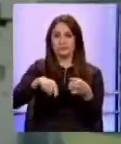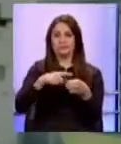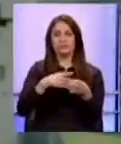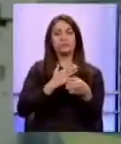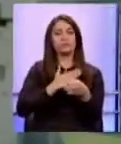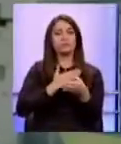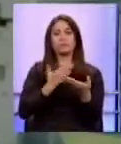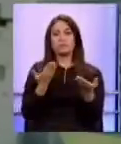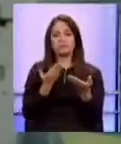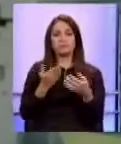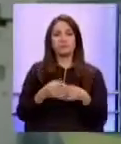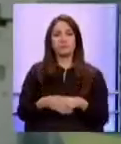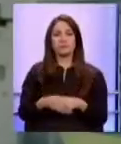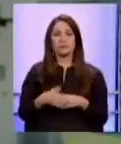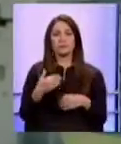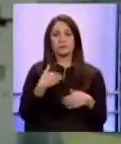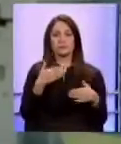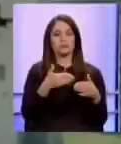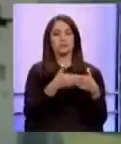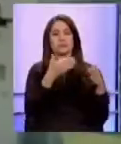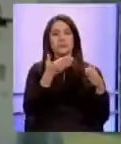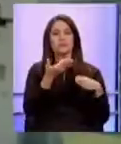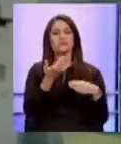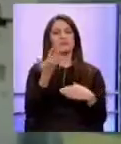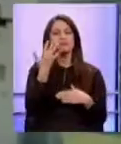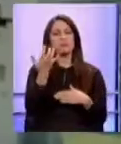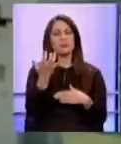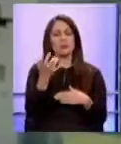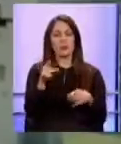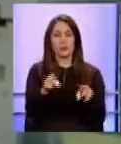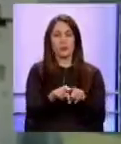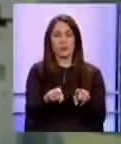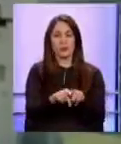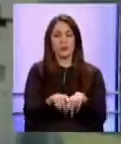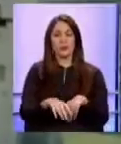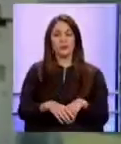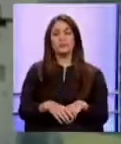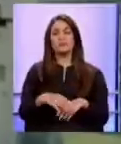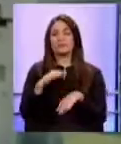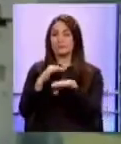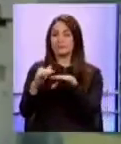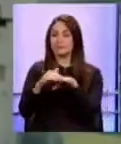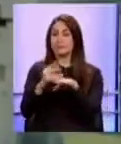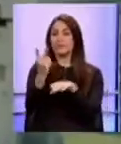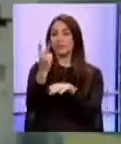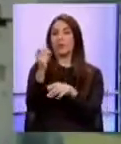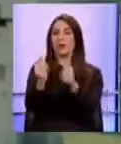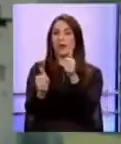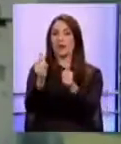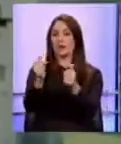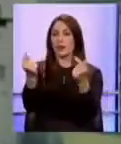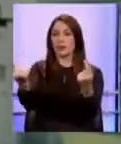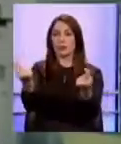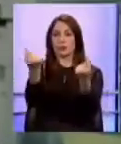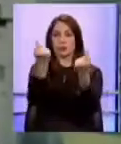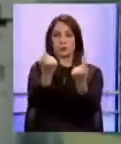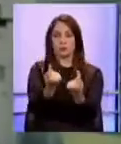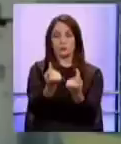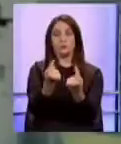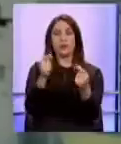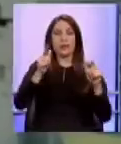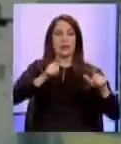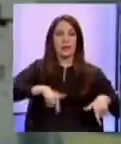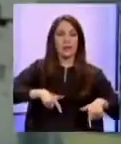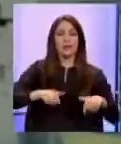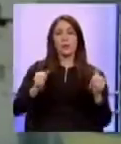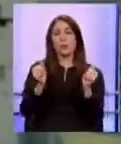postura contraria al neoliberalismo. Paralelamente, invitaron a los dos candidatos presidenciales, Lenín Moreno y